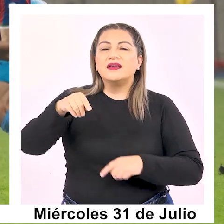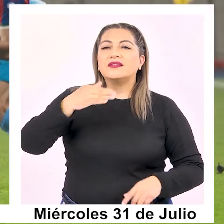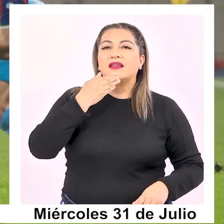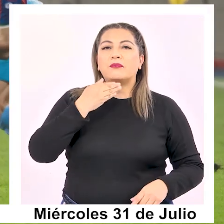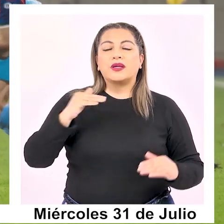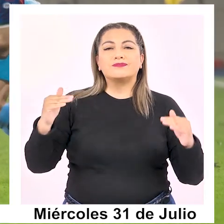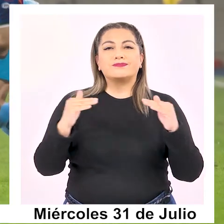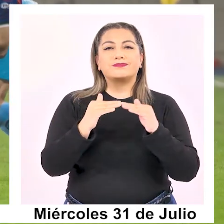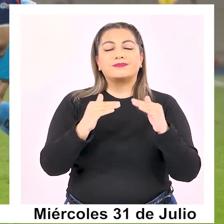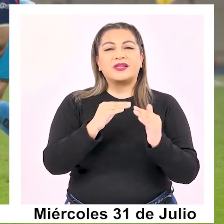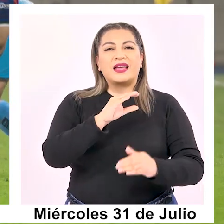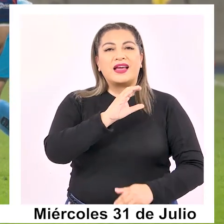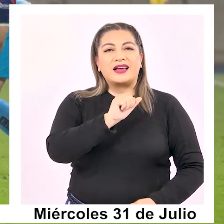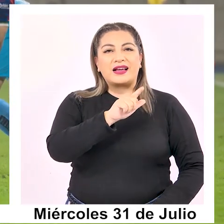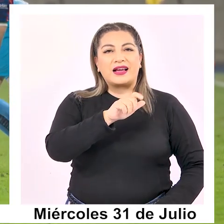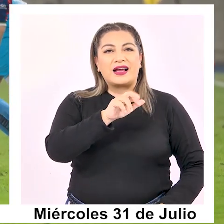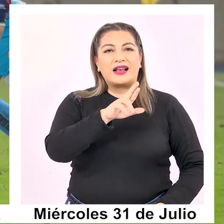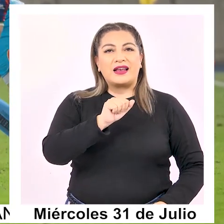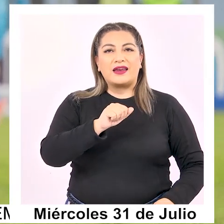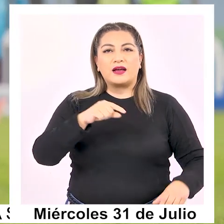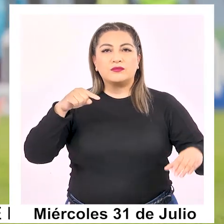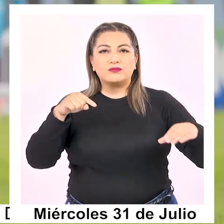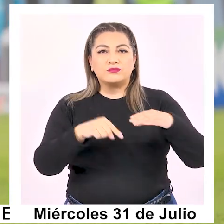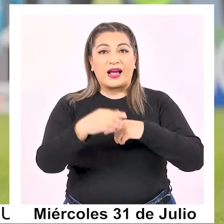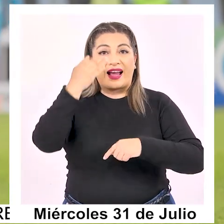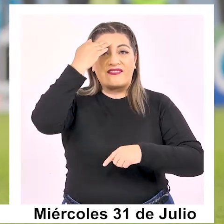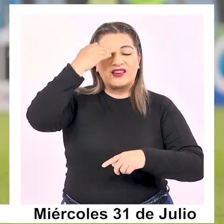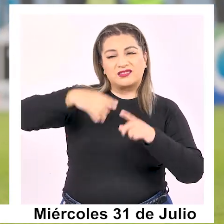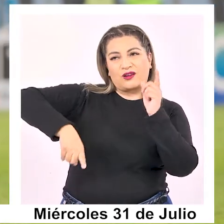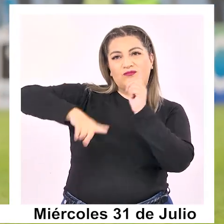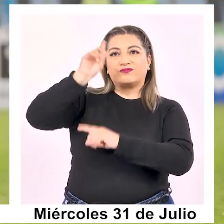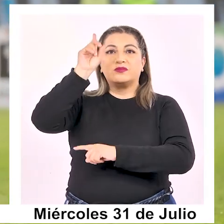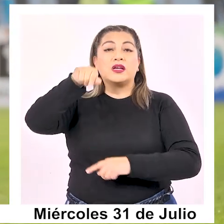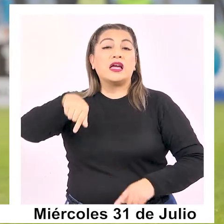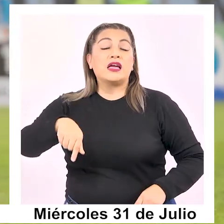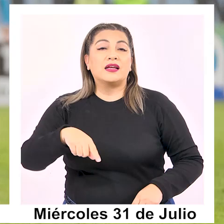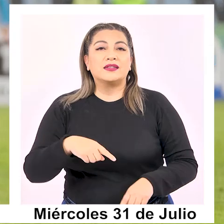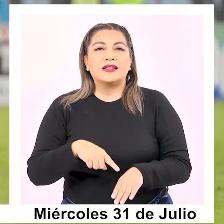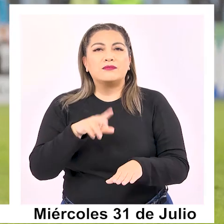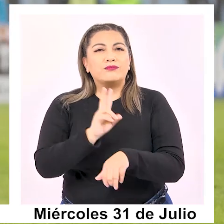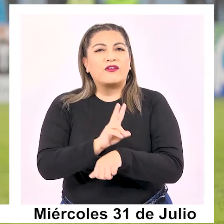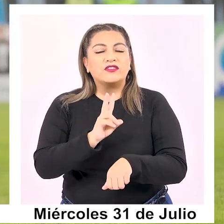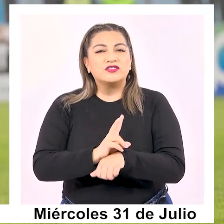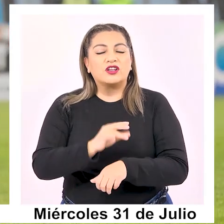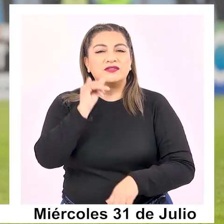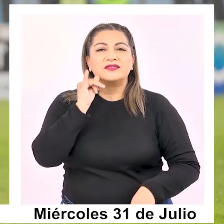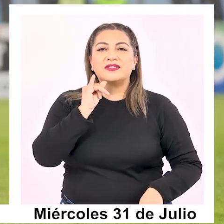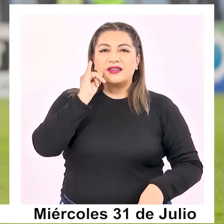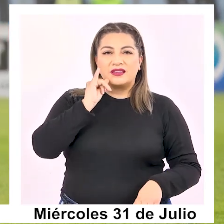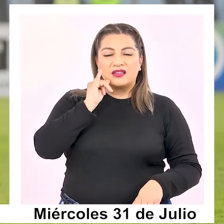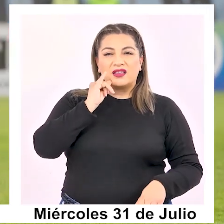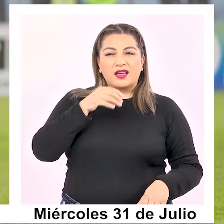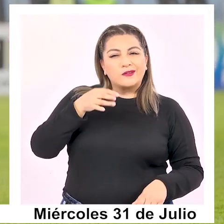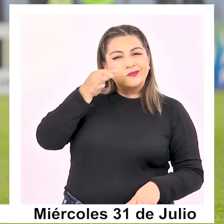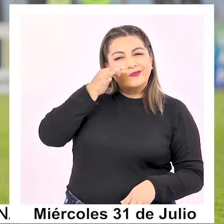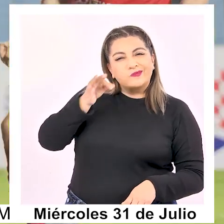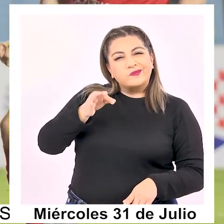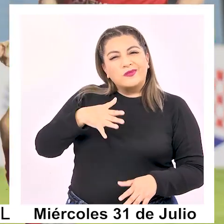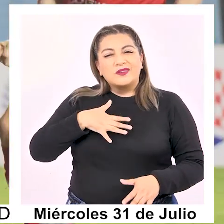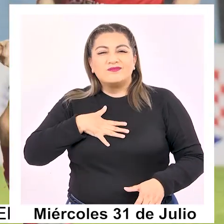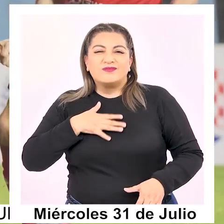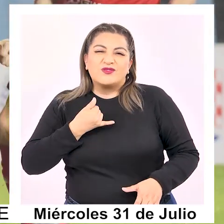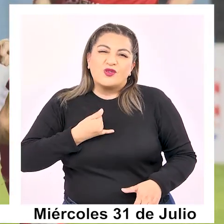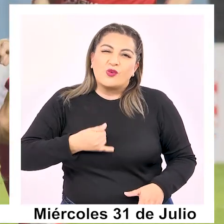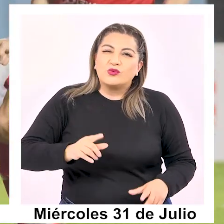Calera lo hizo Cavalieri con golpe de cabeza Para el director técnico de Iquique, el partido le dejó un gusto